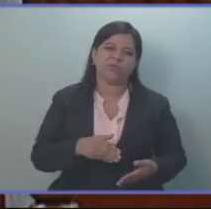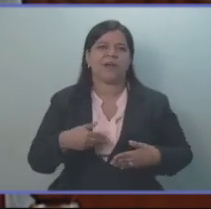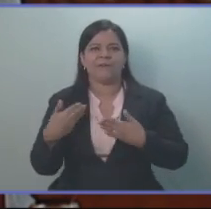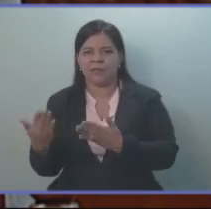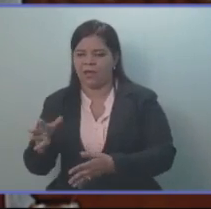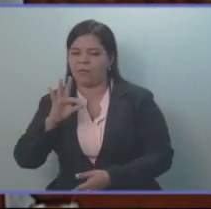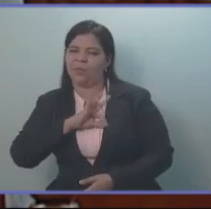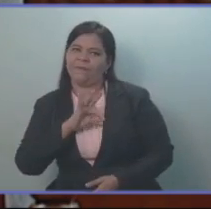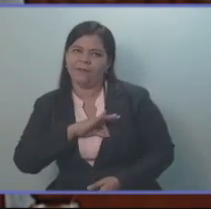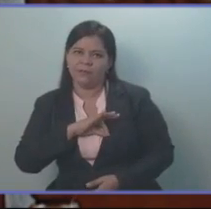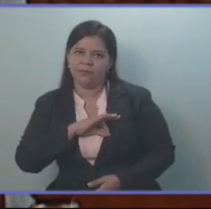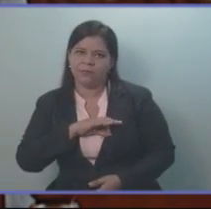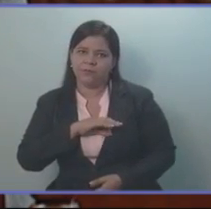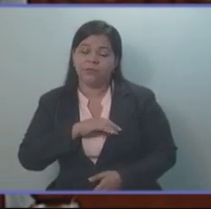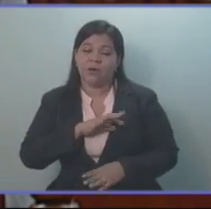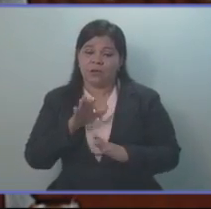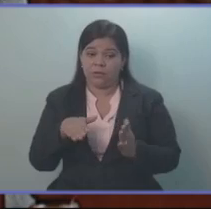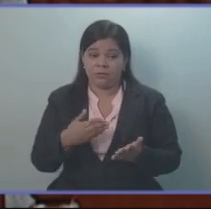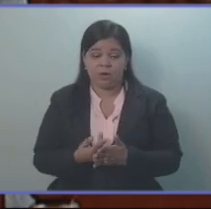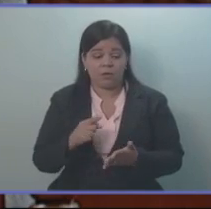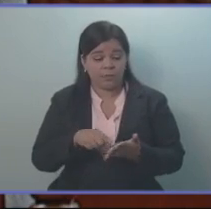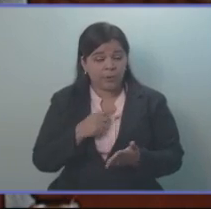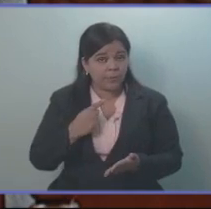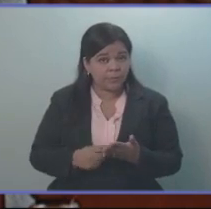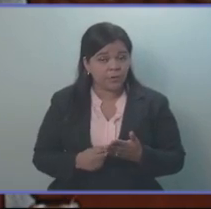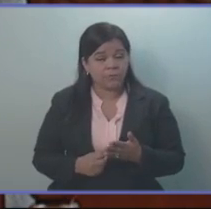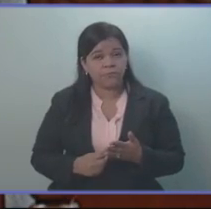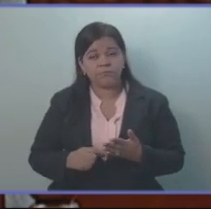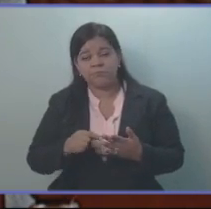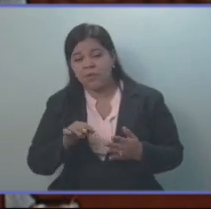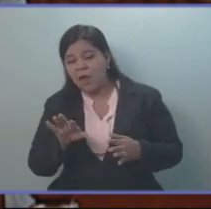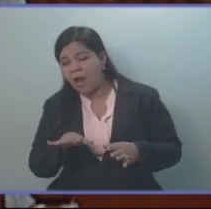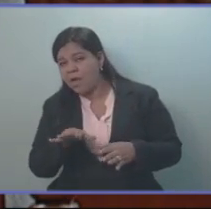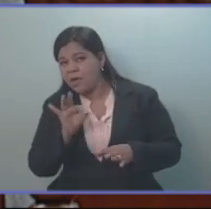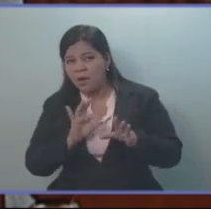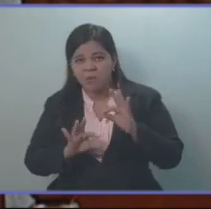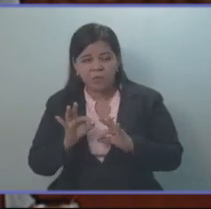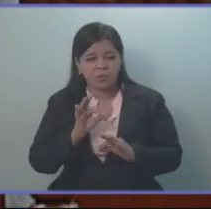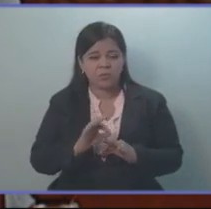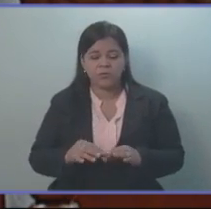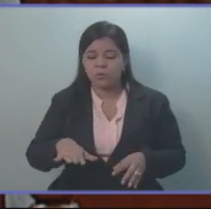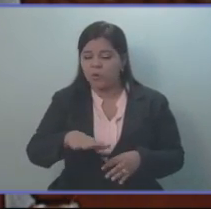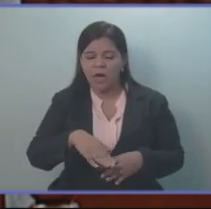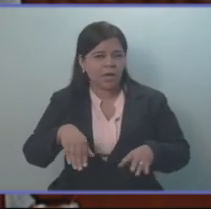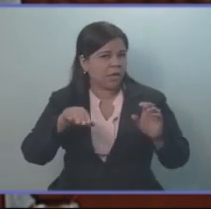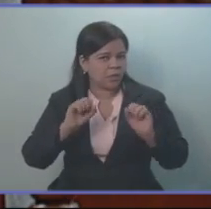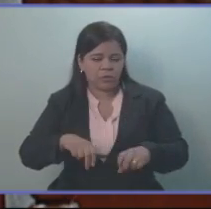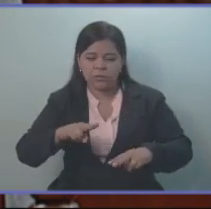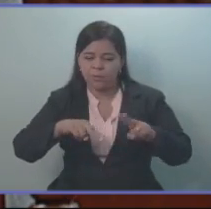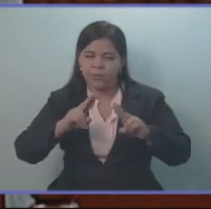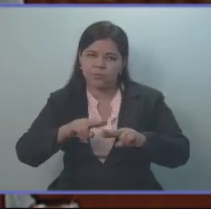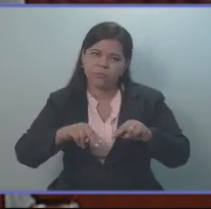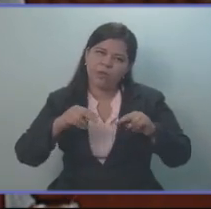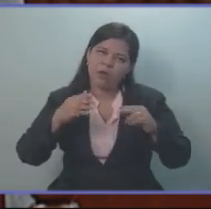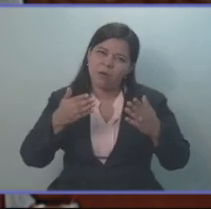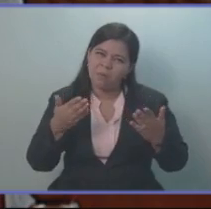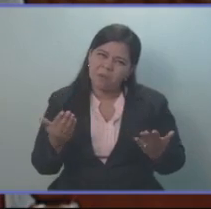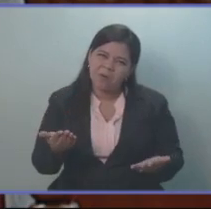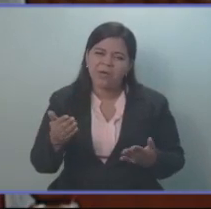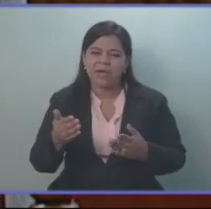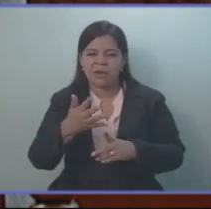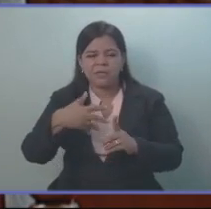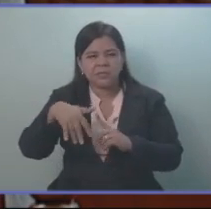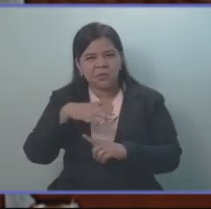ley. De la anterior prohibición se exceptúan los inmuebles que no pueden ser habitados debido a desplazamiento en situación de